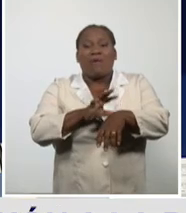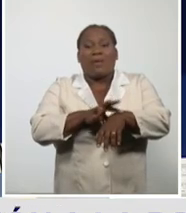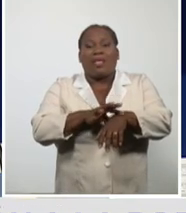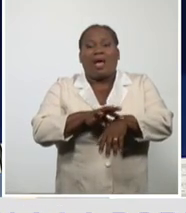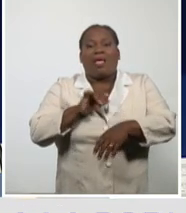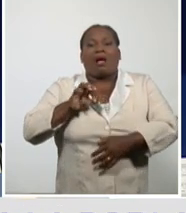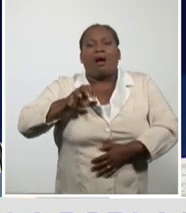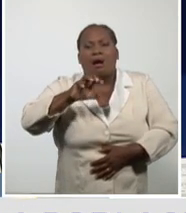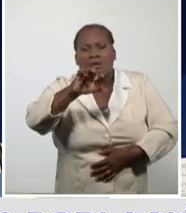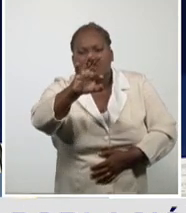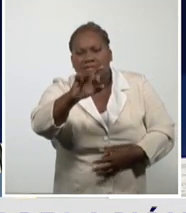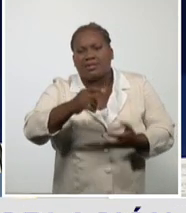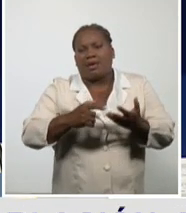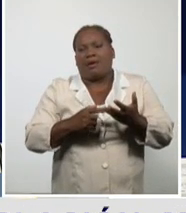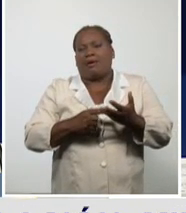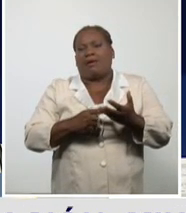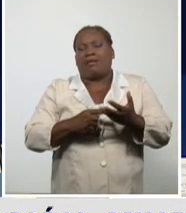cáncer y demás,